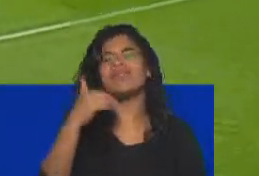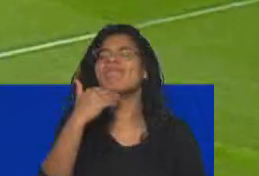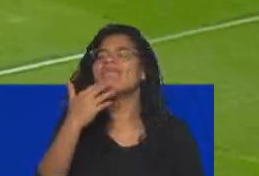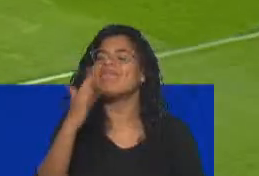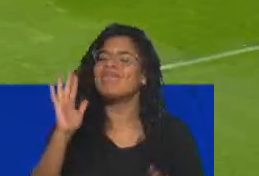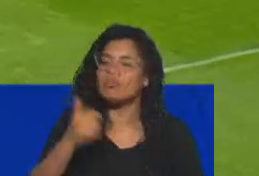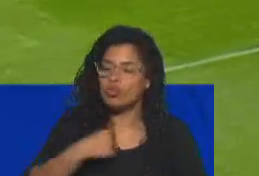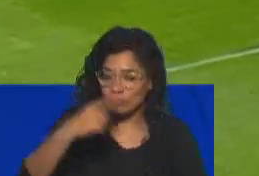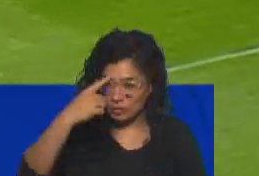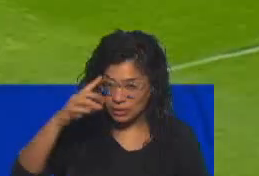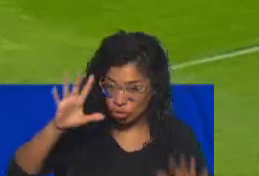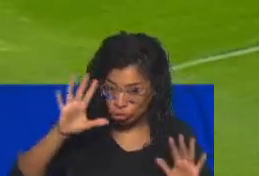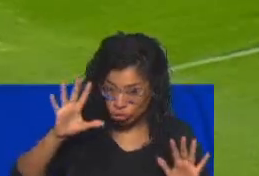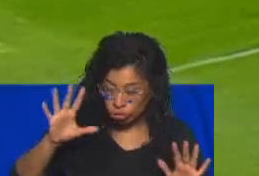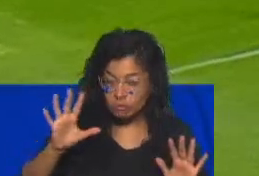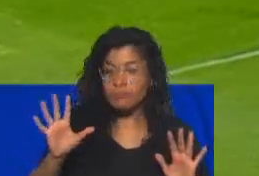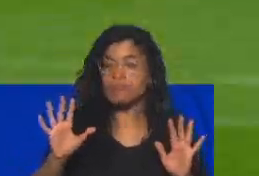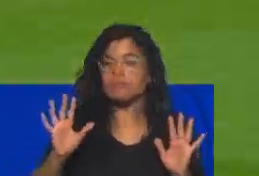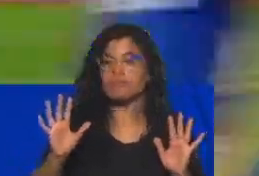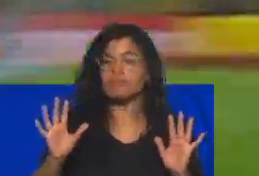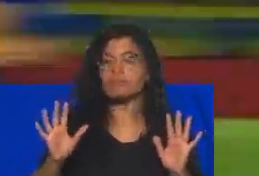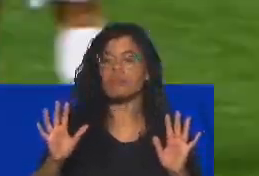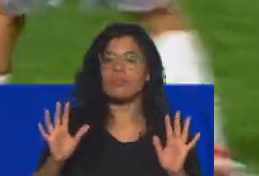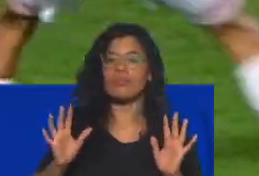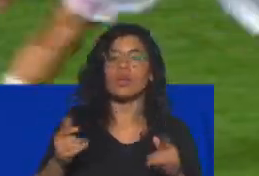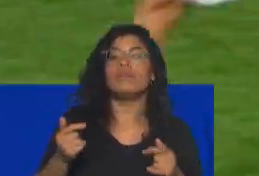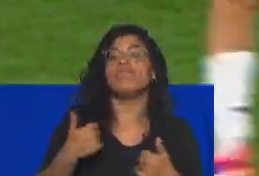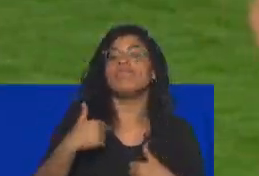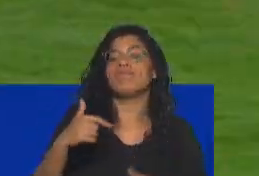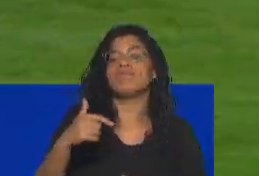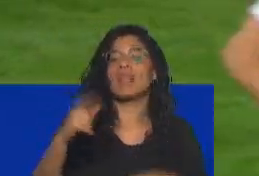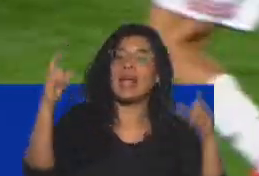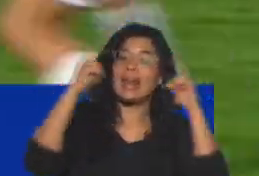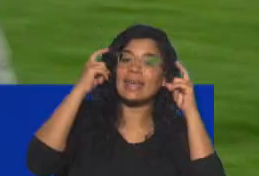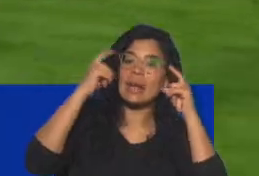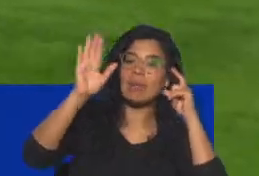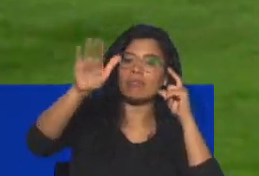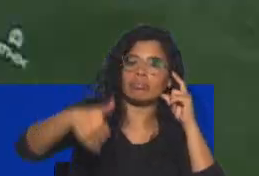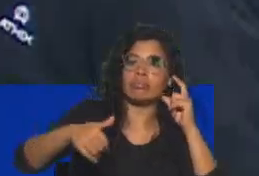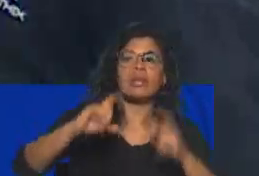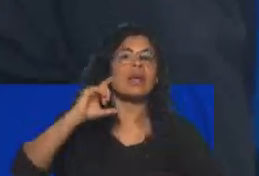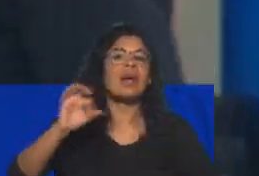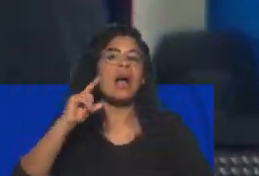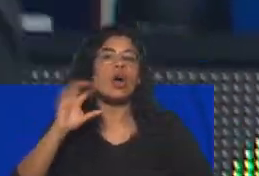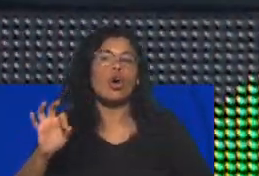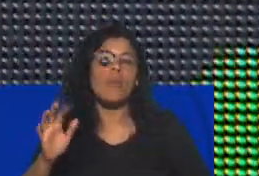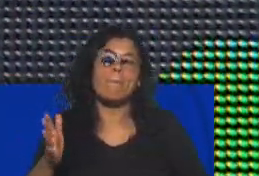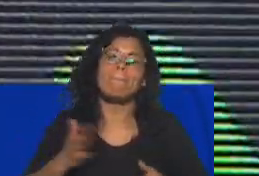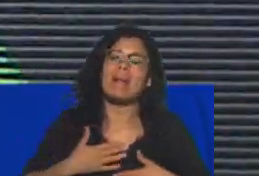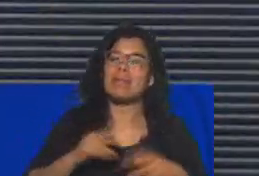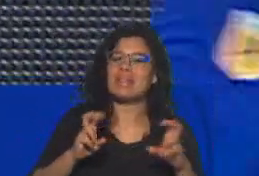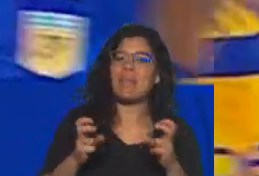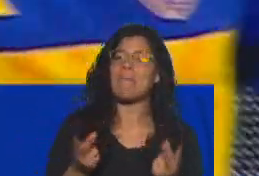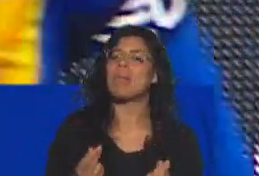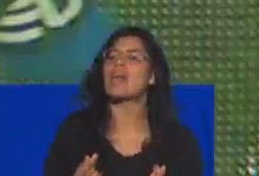sí, que yo creo fervientemente que Riquelme llamó a Gago y le ofreció el cargo. ¿Dinero? Para mí tiene que ver con